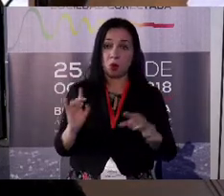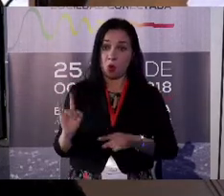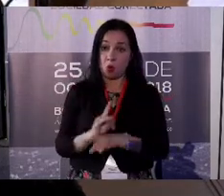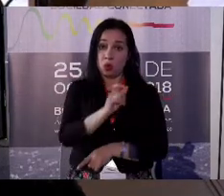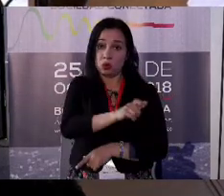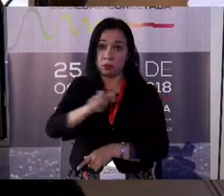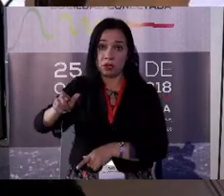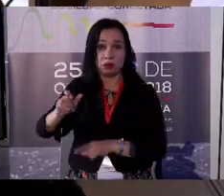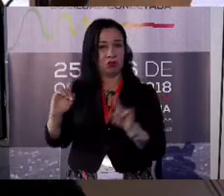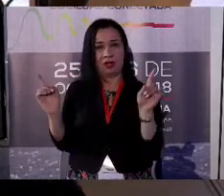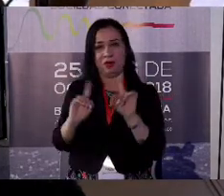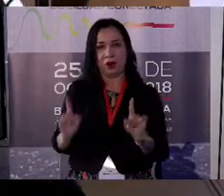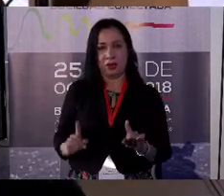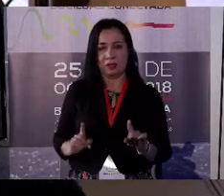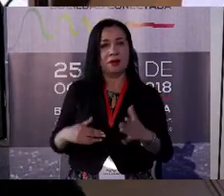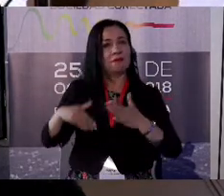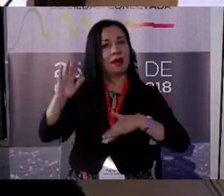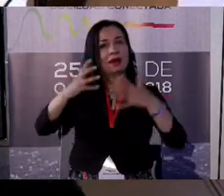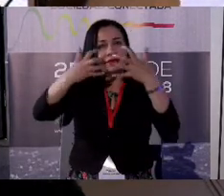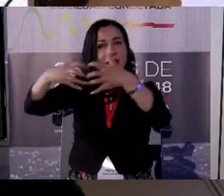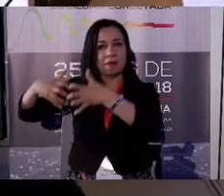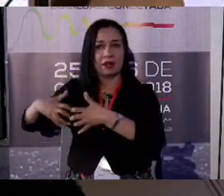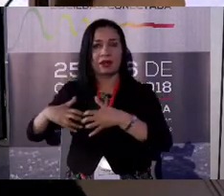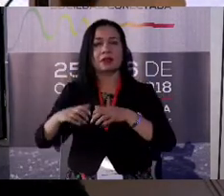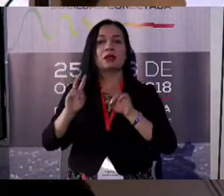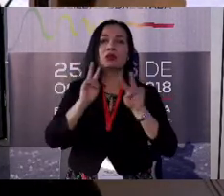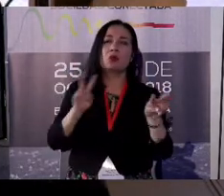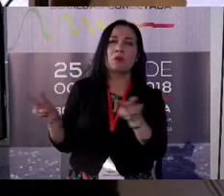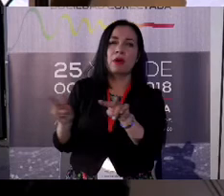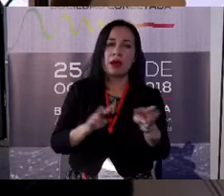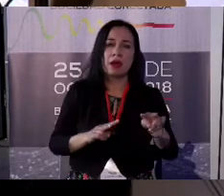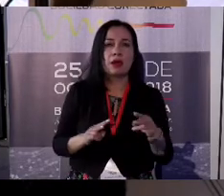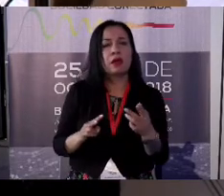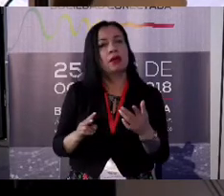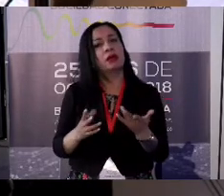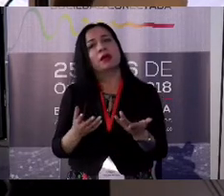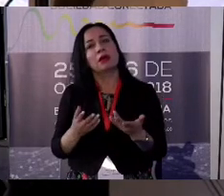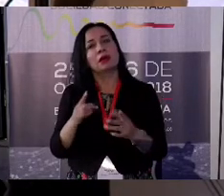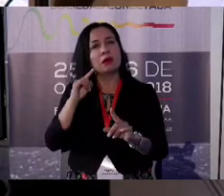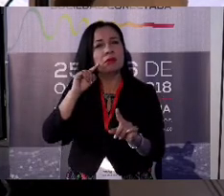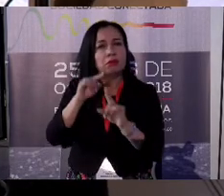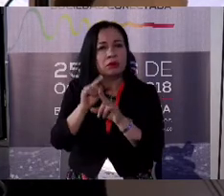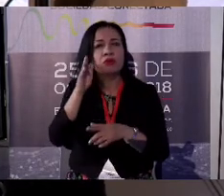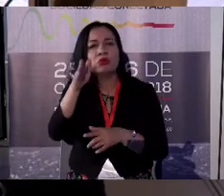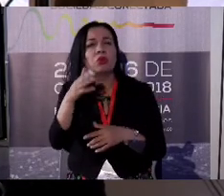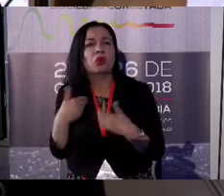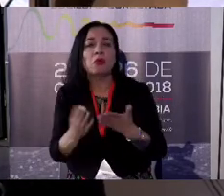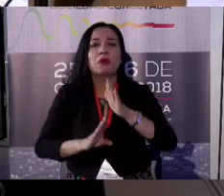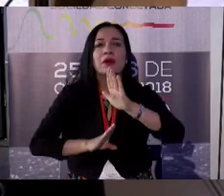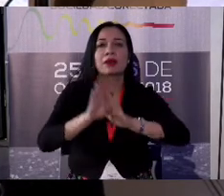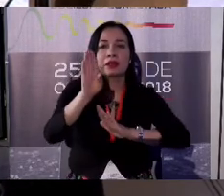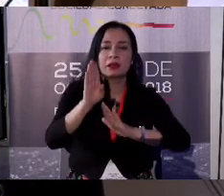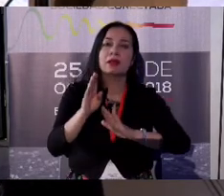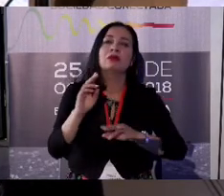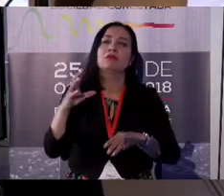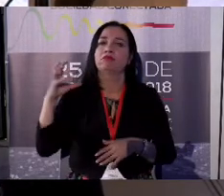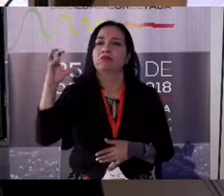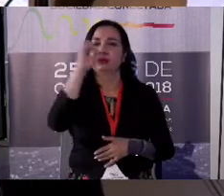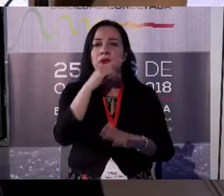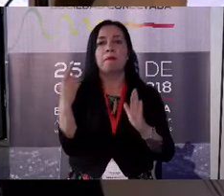personas. Y eso lo vemos en todos nuestros pronósticos de crecimiento, donde entendemos que va a haber más de 1.300 millones de